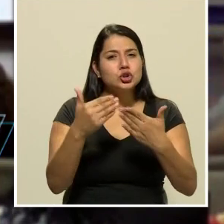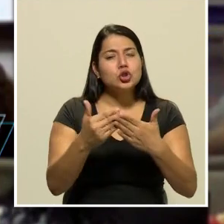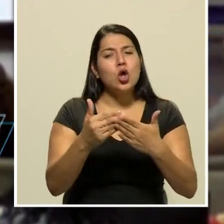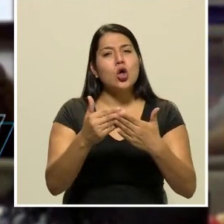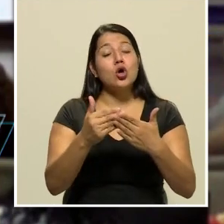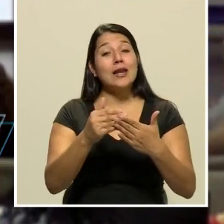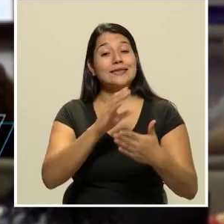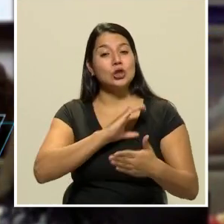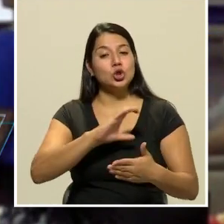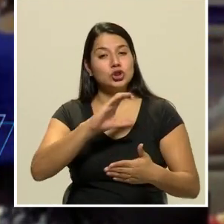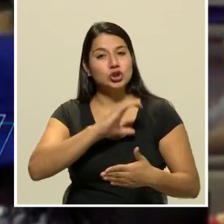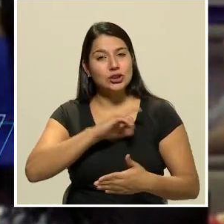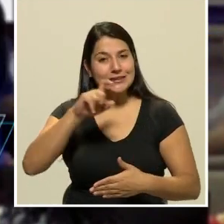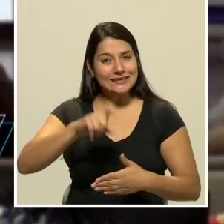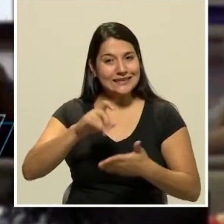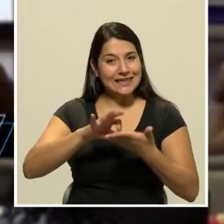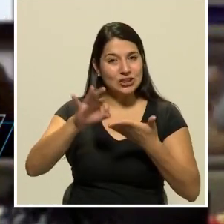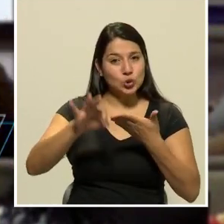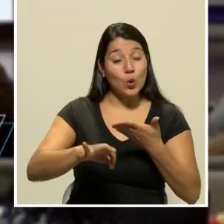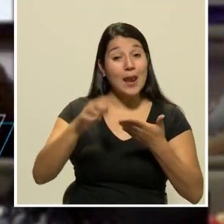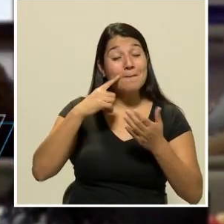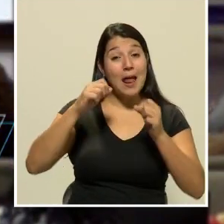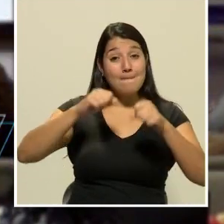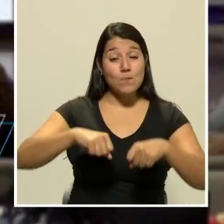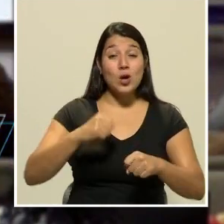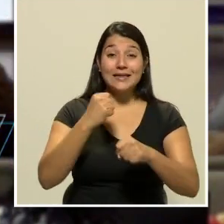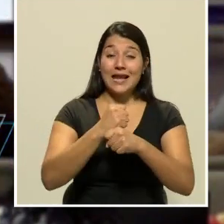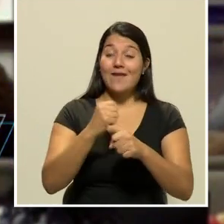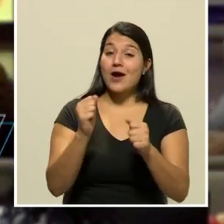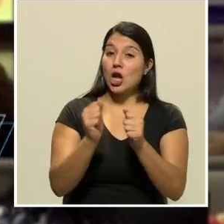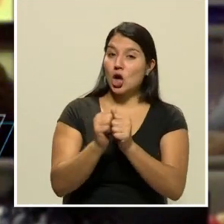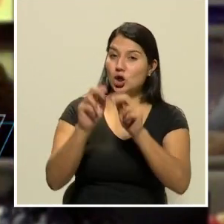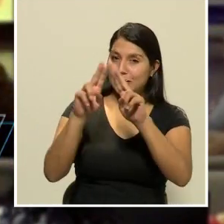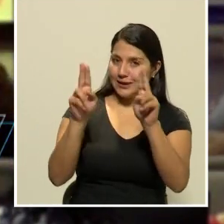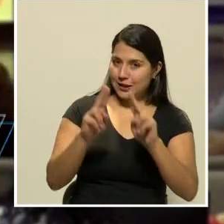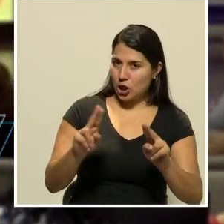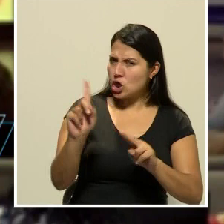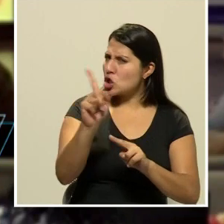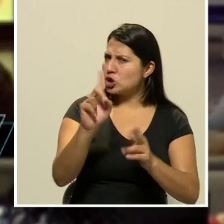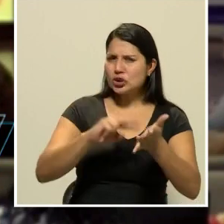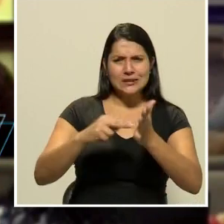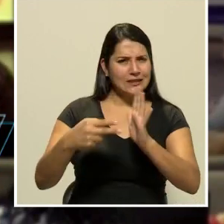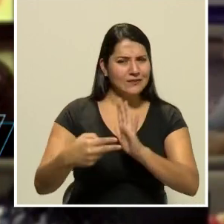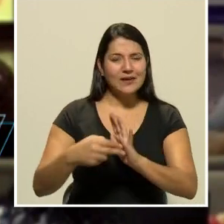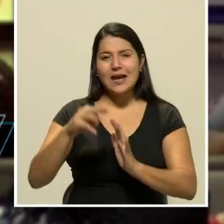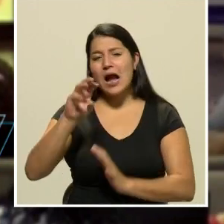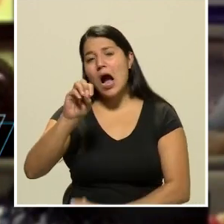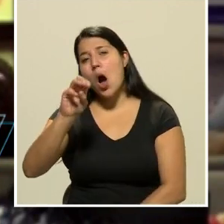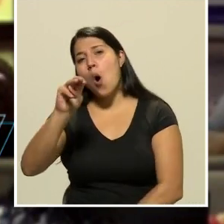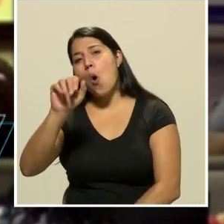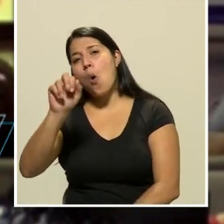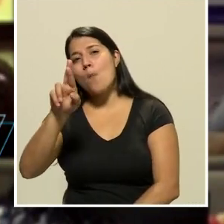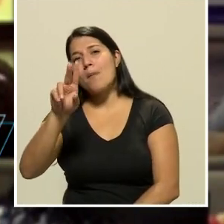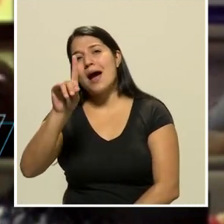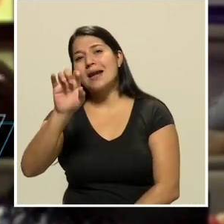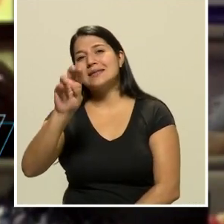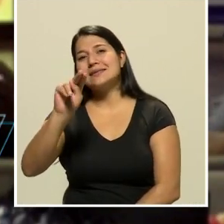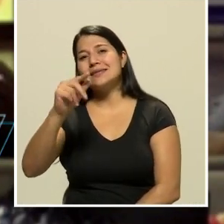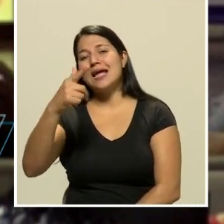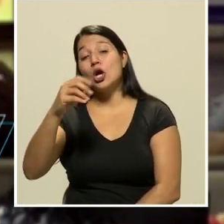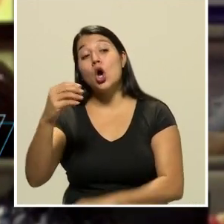con Internet se dé. Entonces, la Fundación no se ha convertido en un proveedor de Internet, sino nada más una